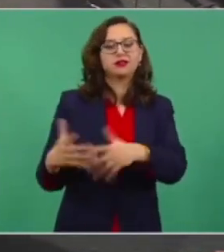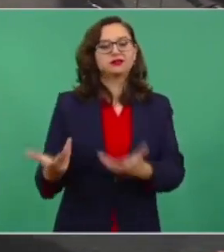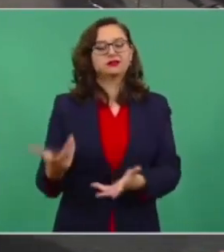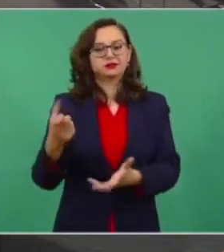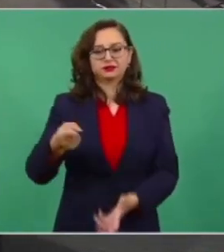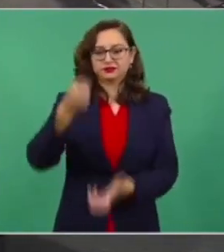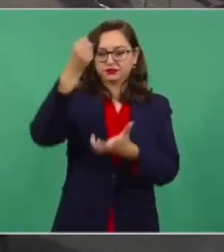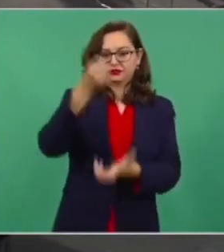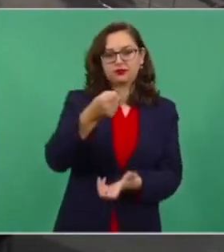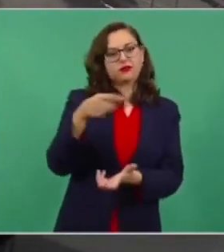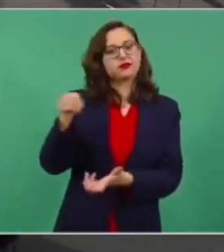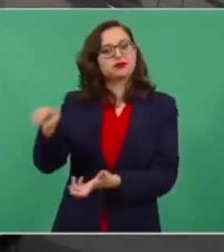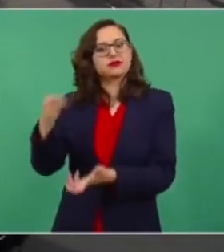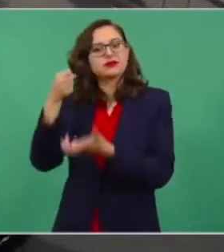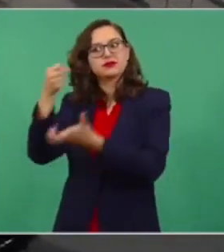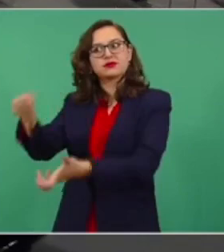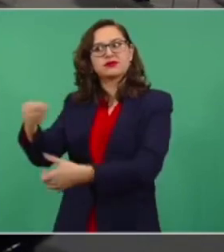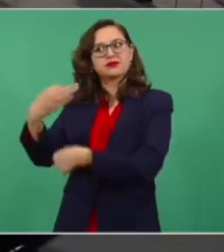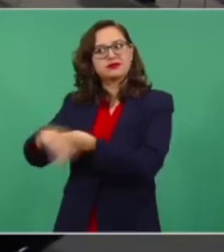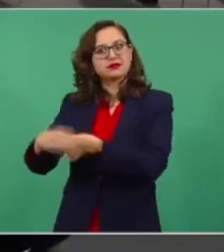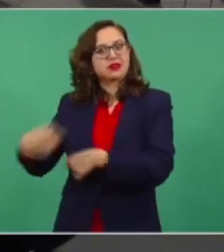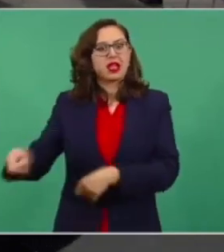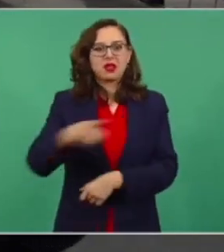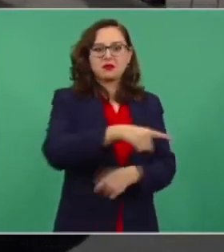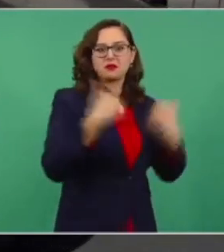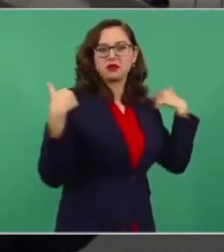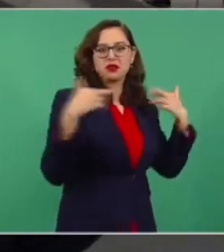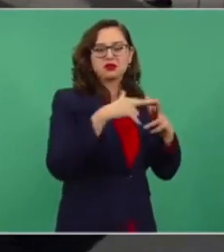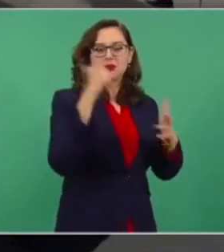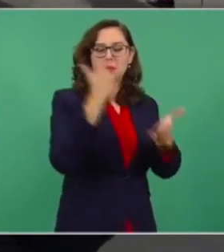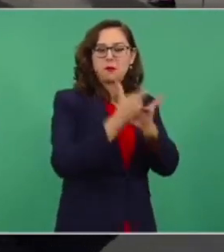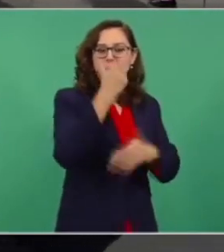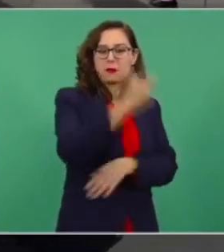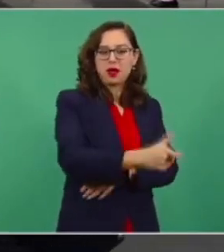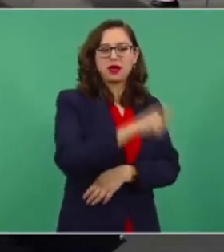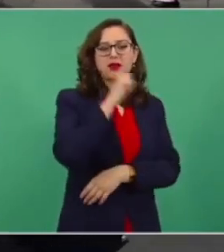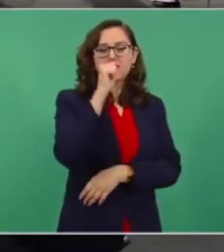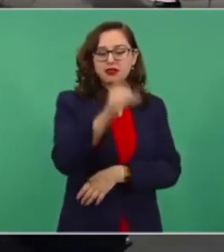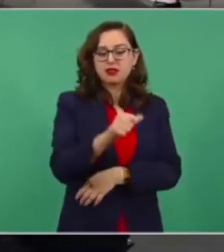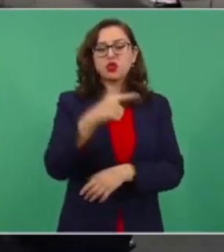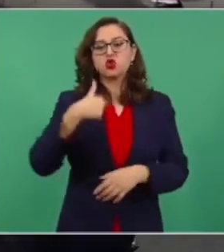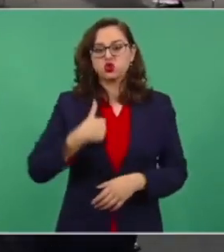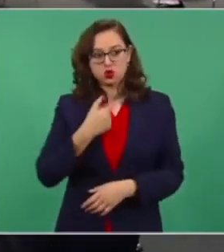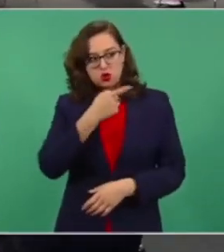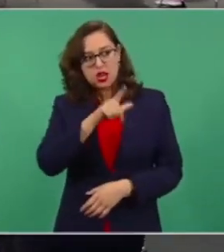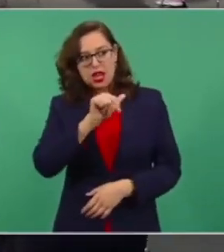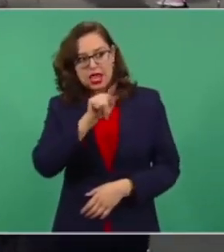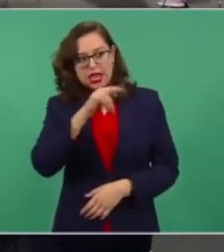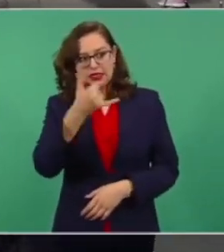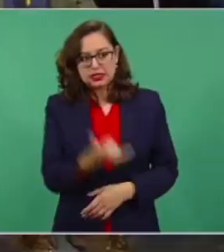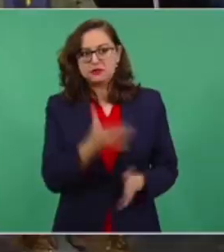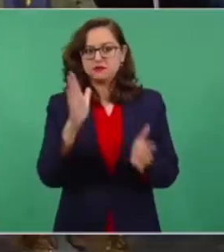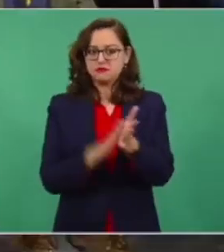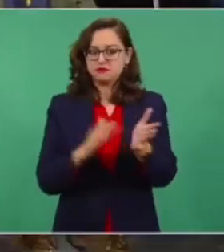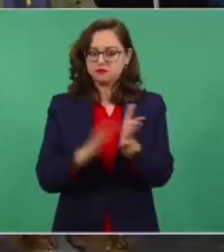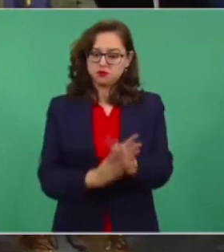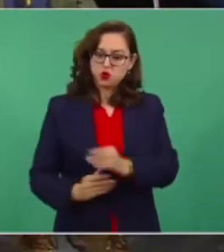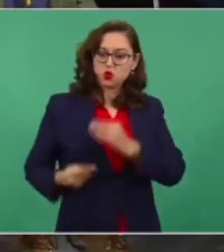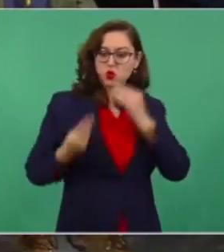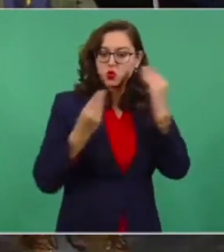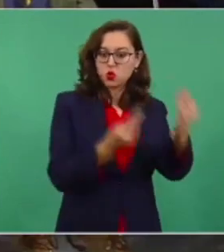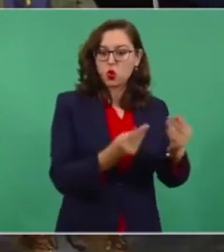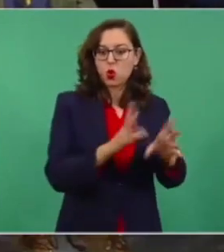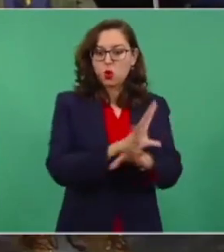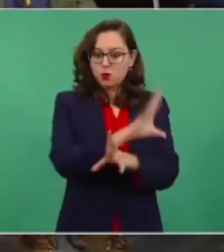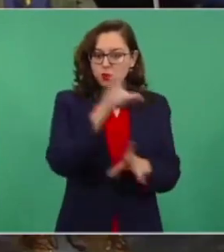los dieron a los interinos. Le voy a pasar este reporte a la licenciada Leti, si me permite, para que pudiera